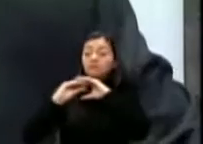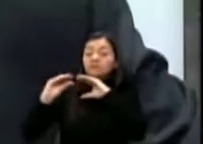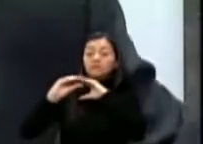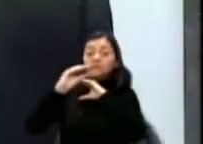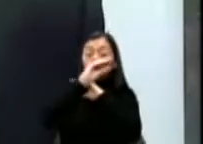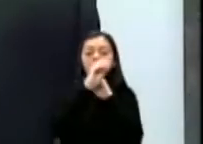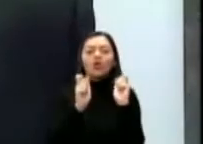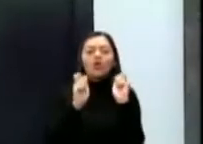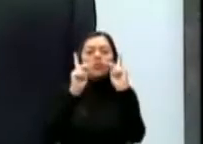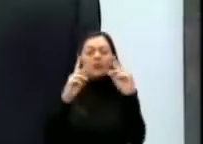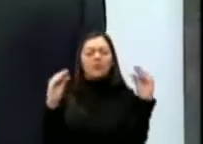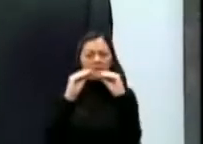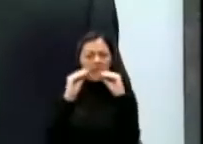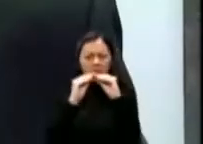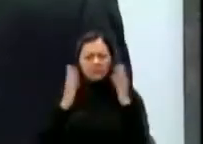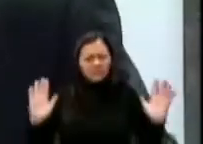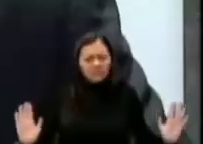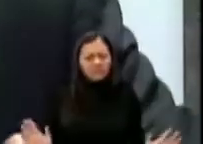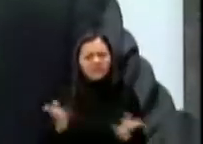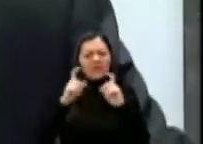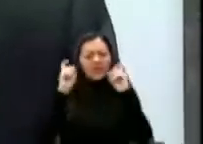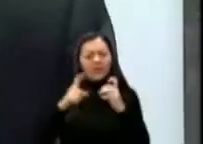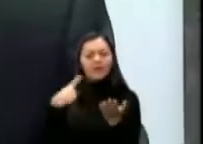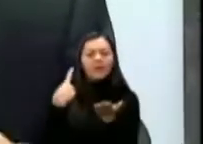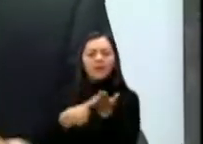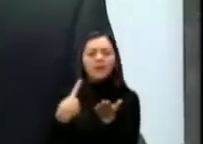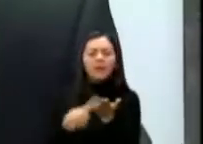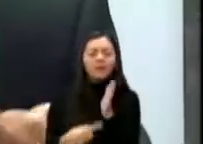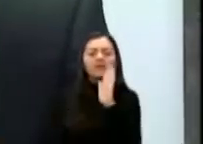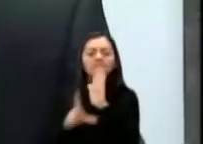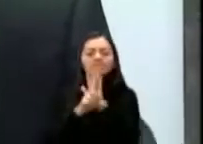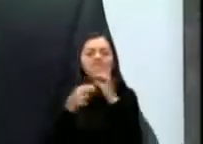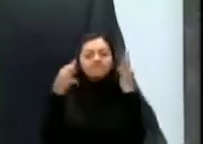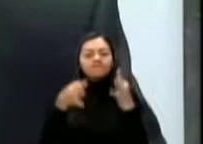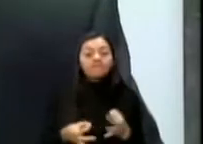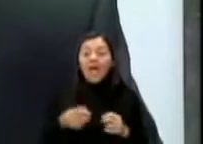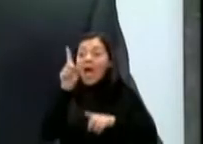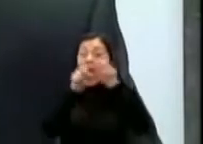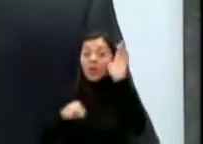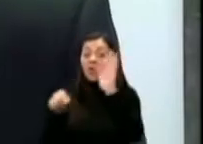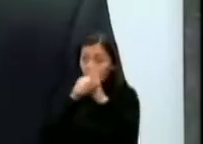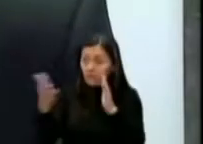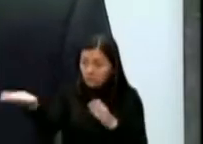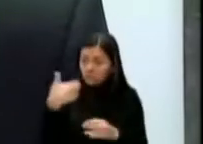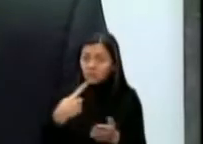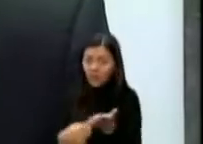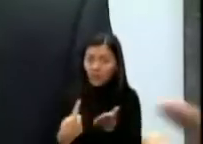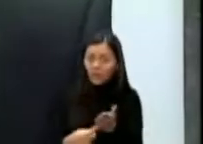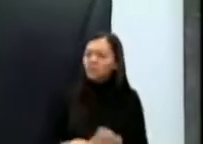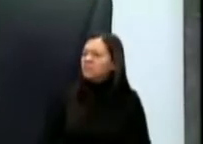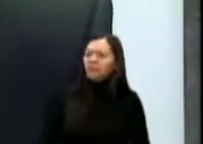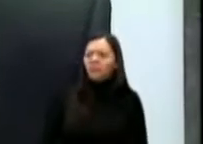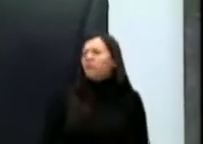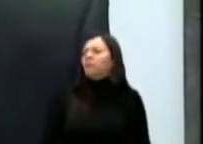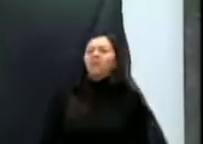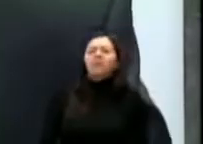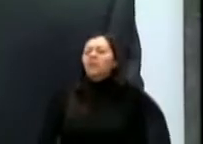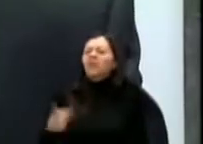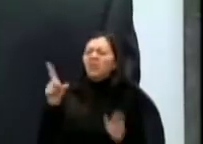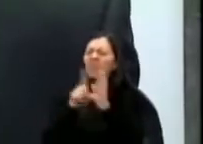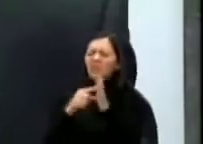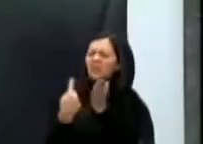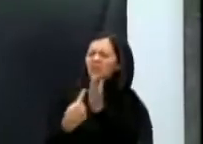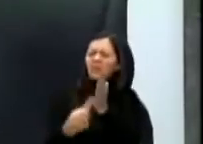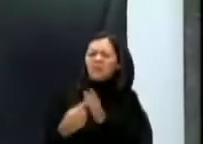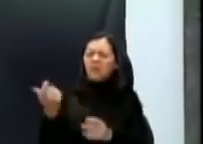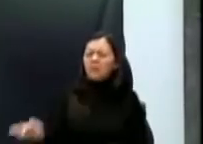oportunidades para la especulación y son debates legítimos y algunos se niegan al debate se niegan al debate con violencia usted sabe que nos